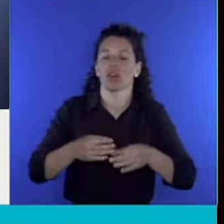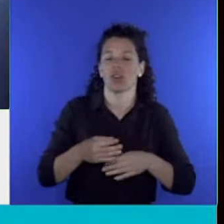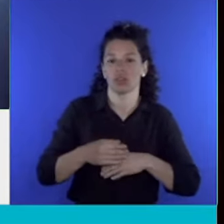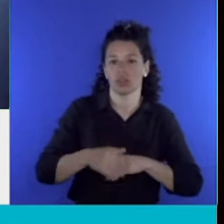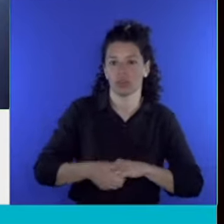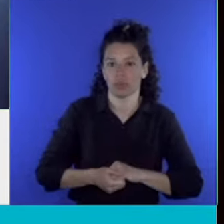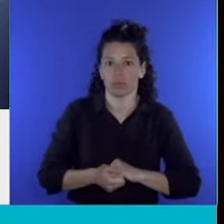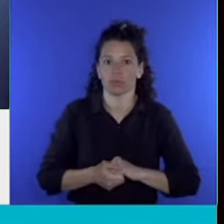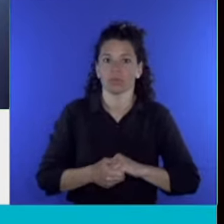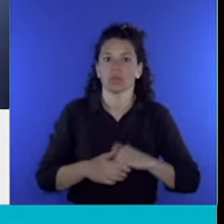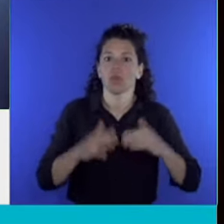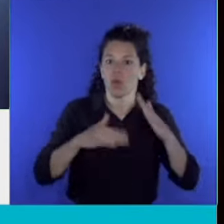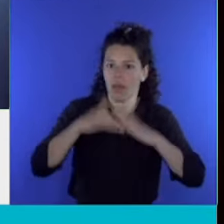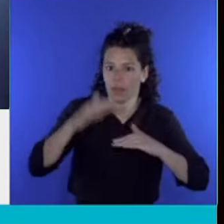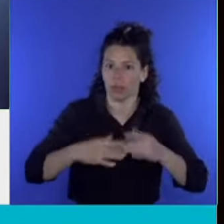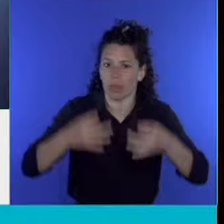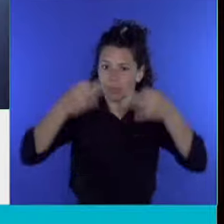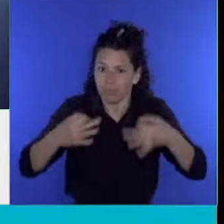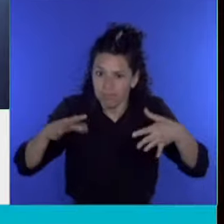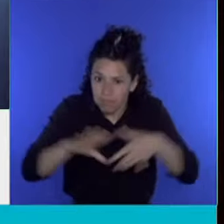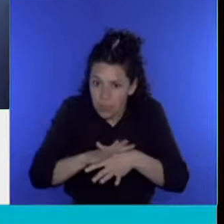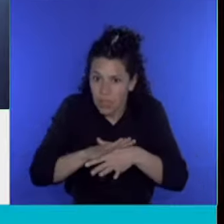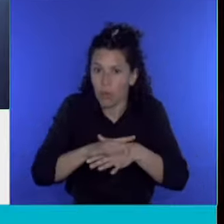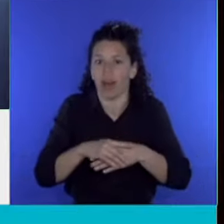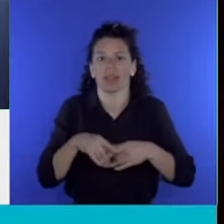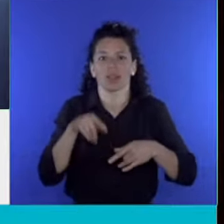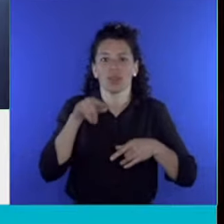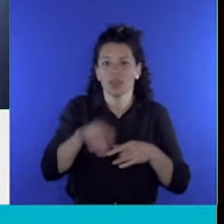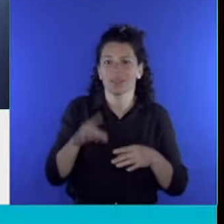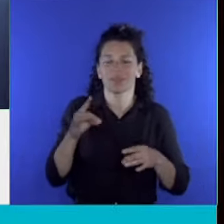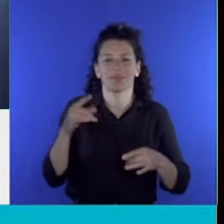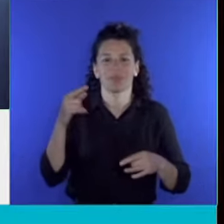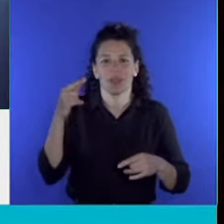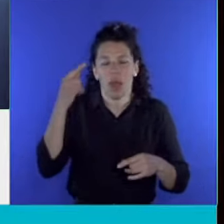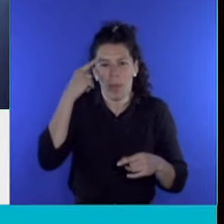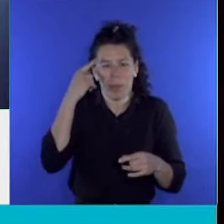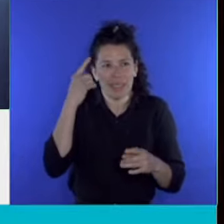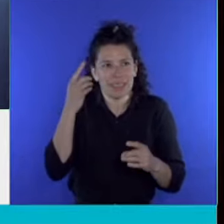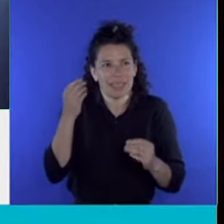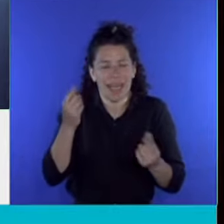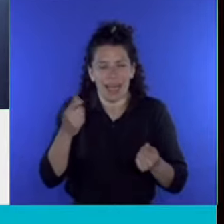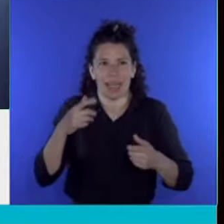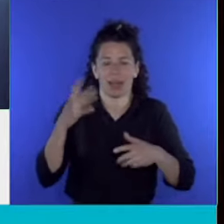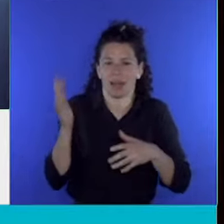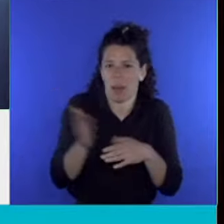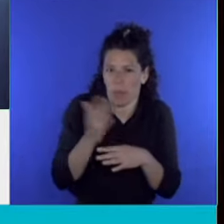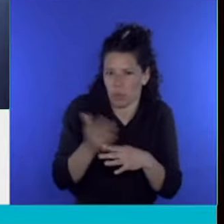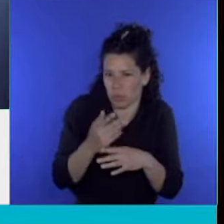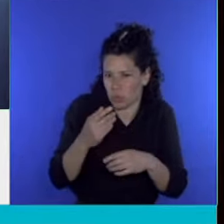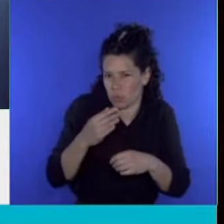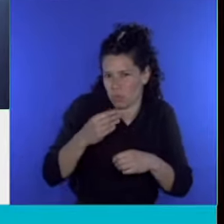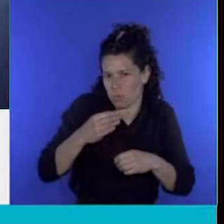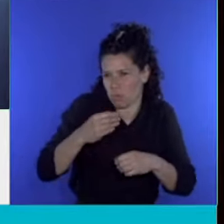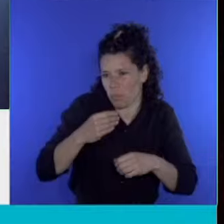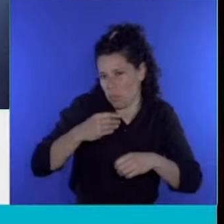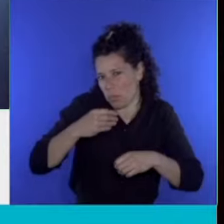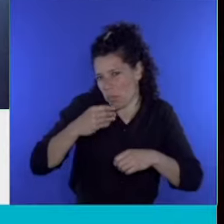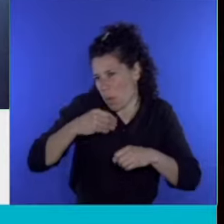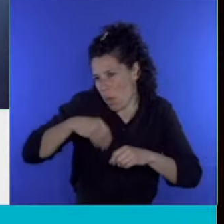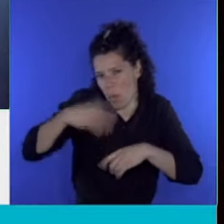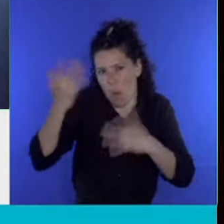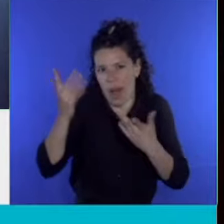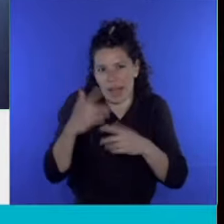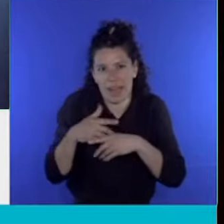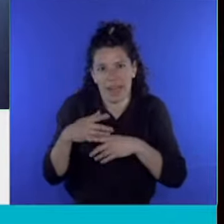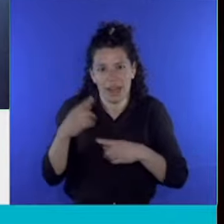infraestructura adecuada resulta difícil pensar que cualquier producción que tenga como destino